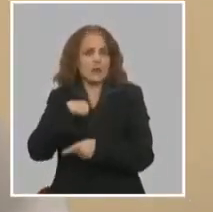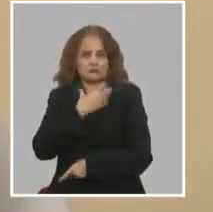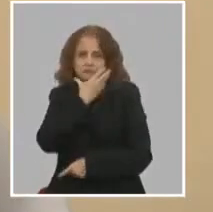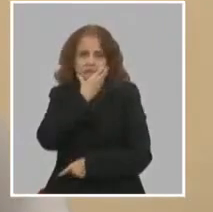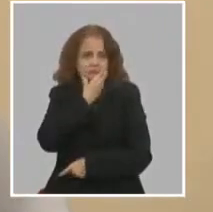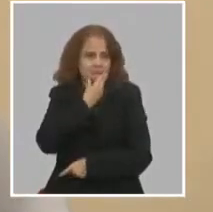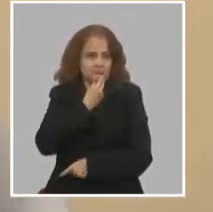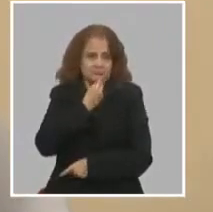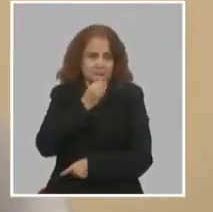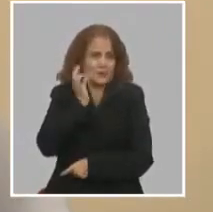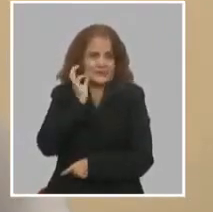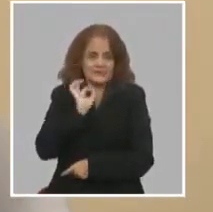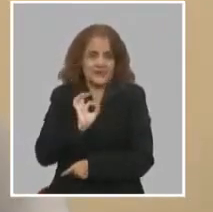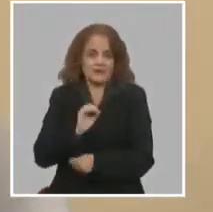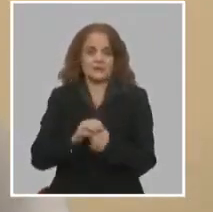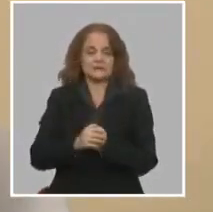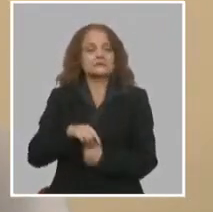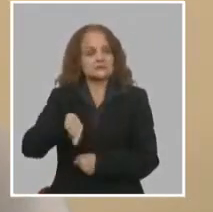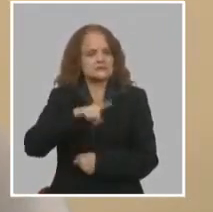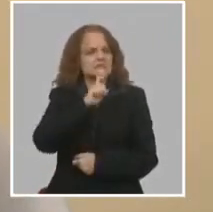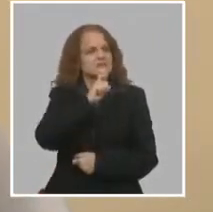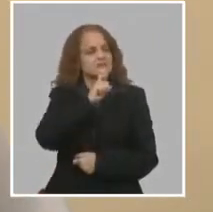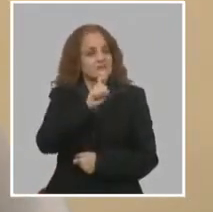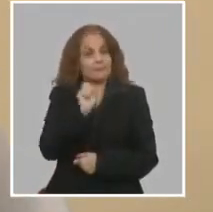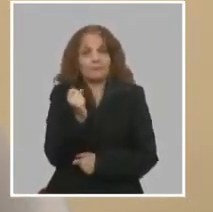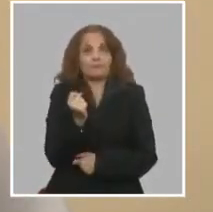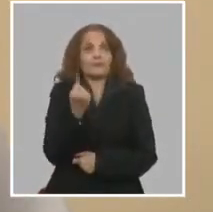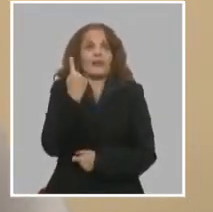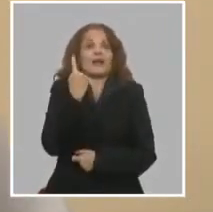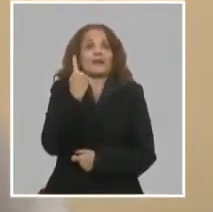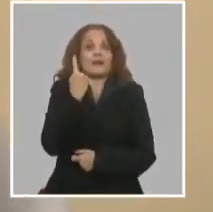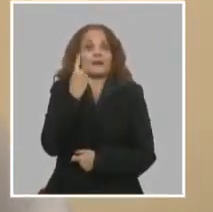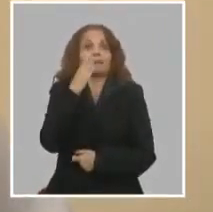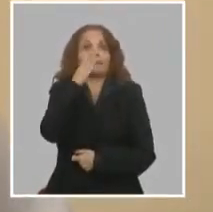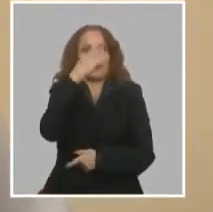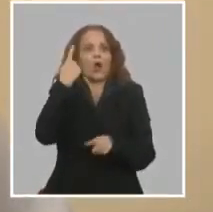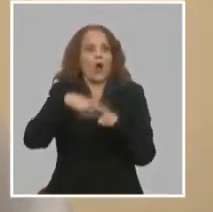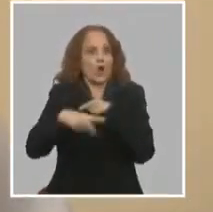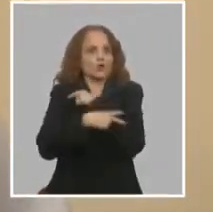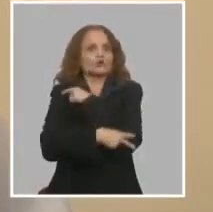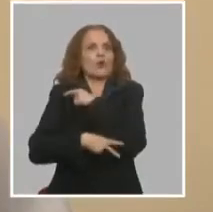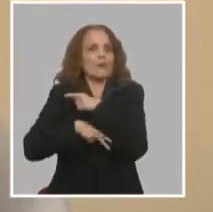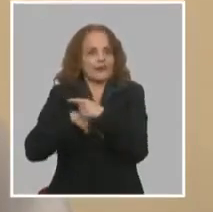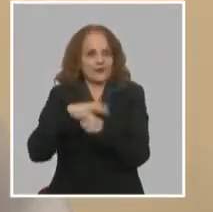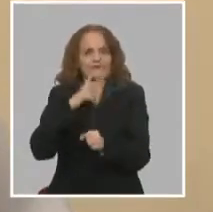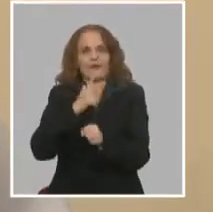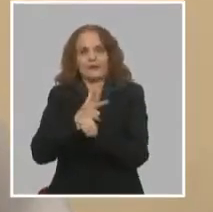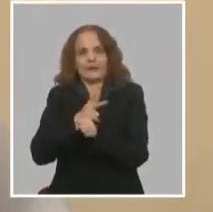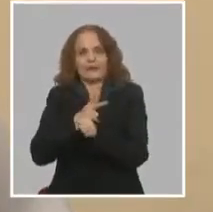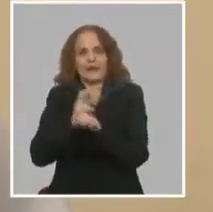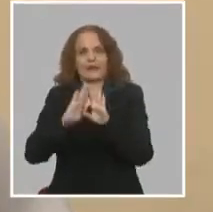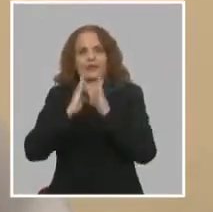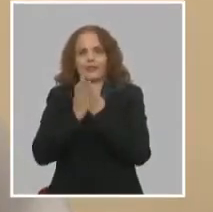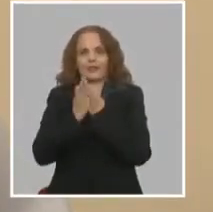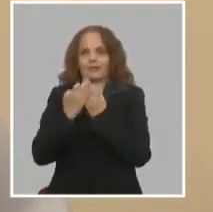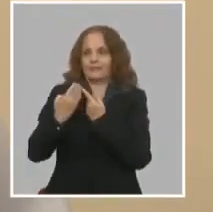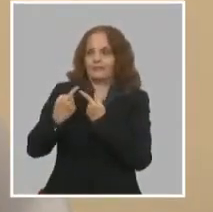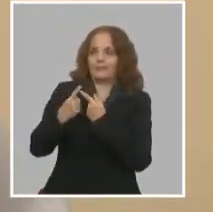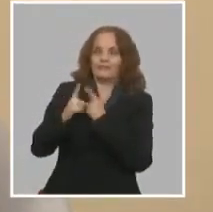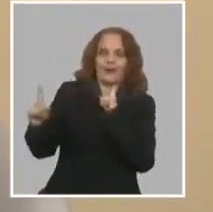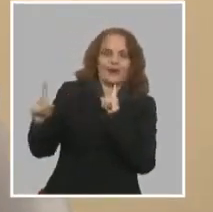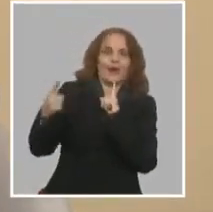joven aún, era más difícil, porque era la primera experiencia al uno separarse de su familia,